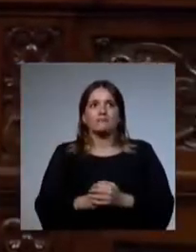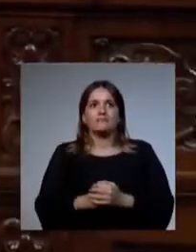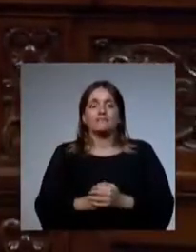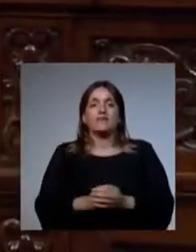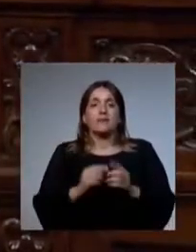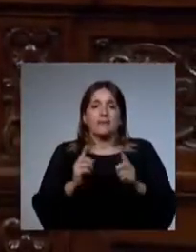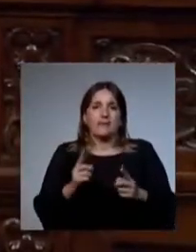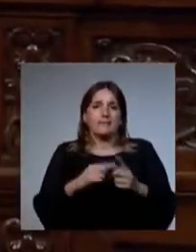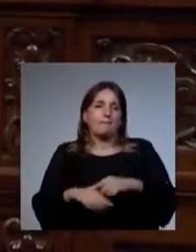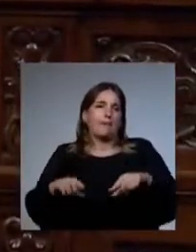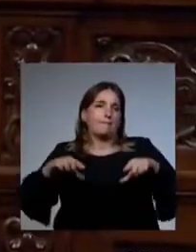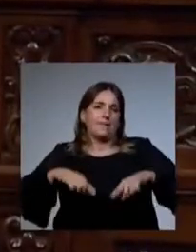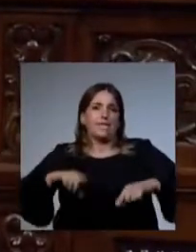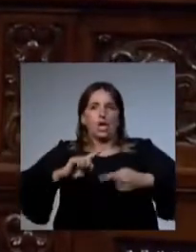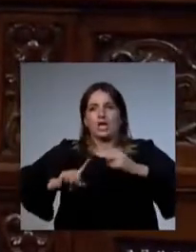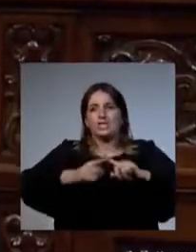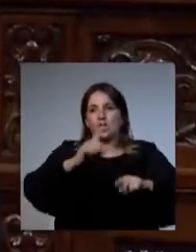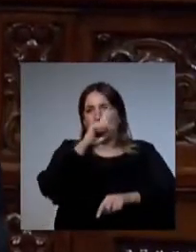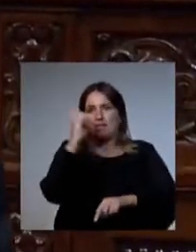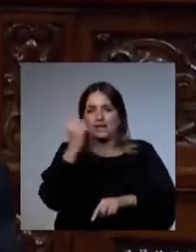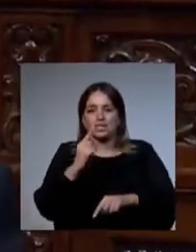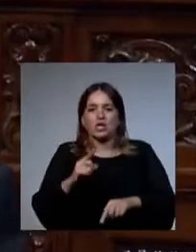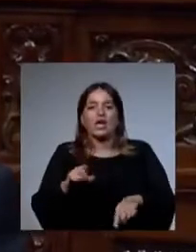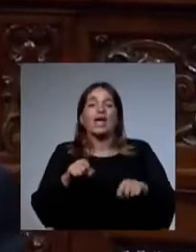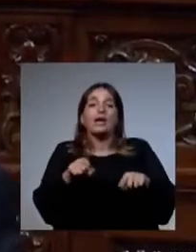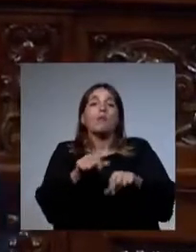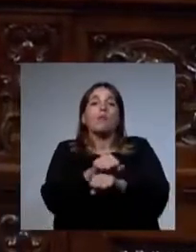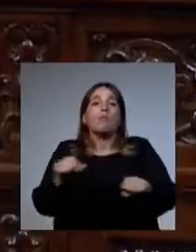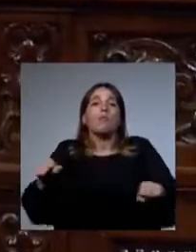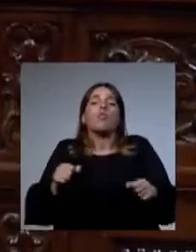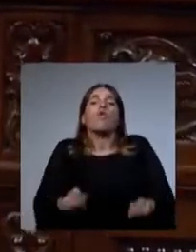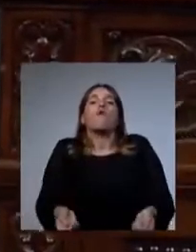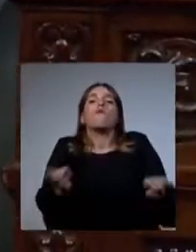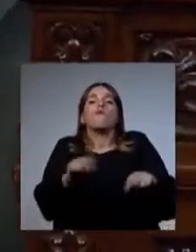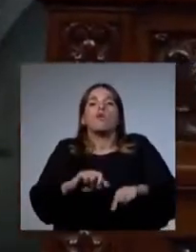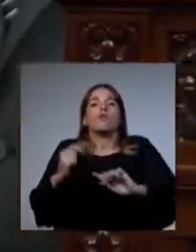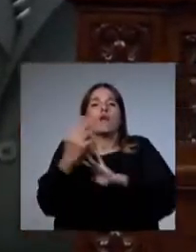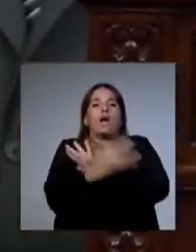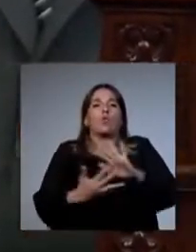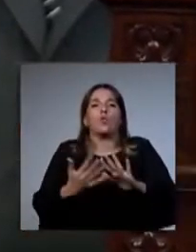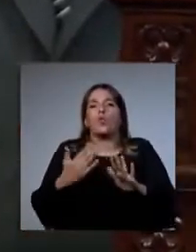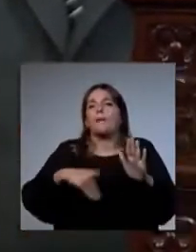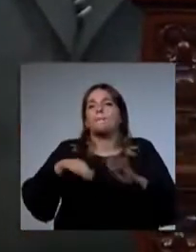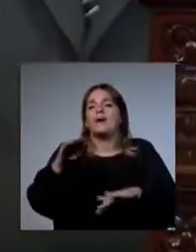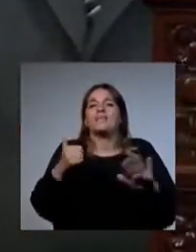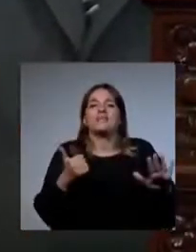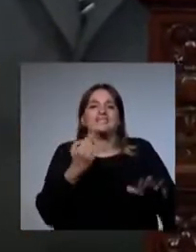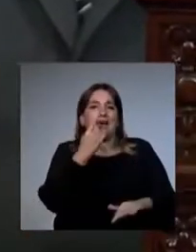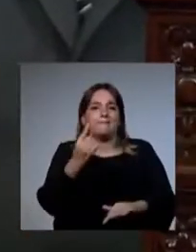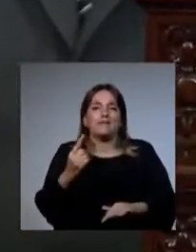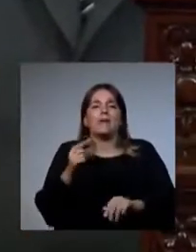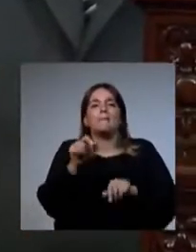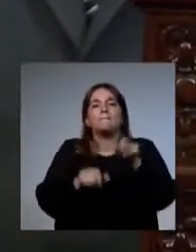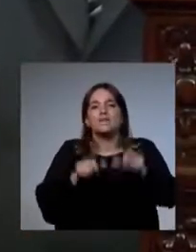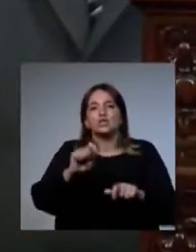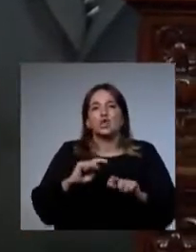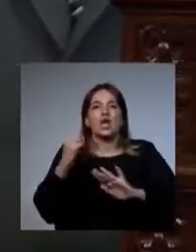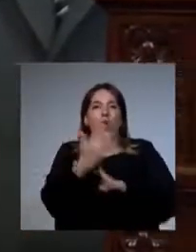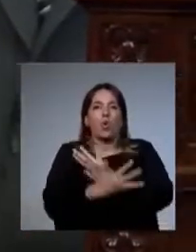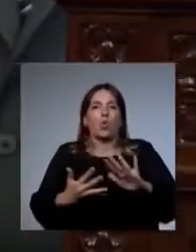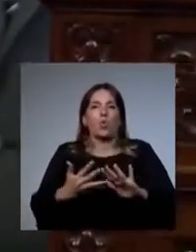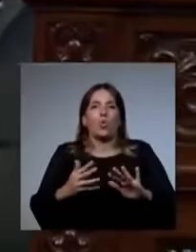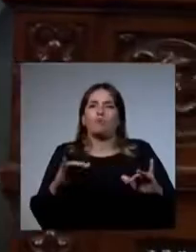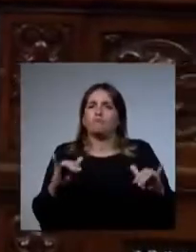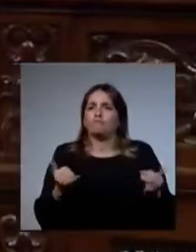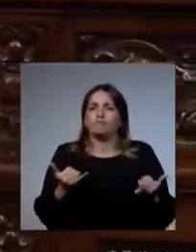y la Cancillería facilitó el regreso al país de más de 6.000 uruguayos que habían